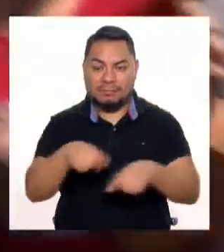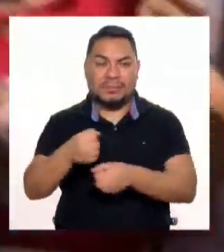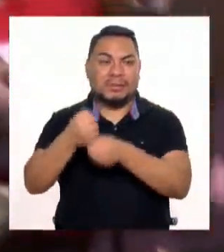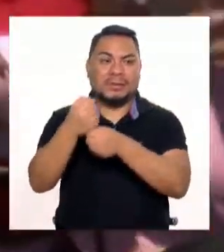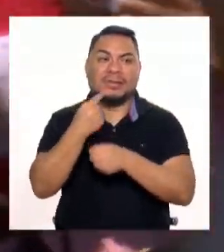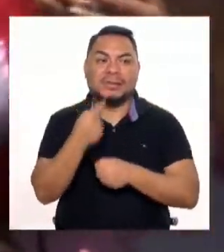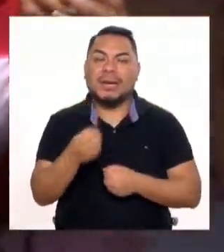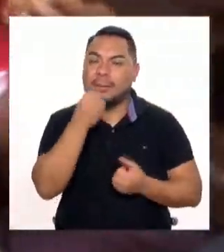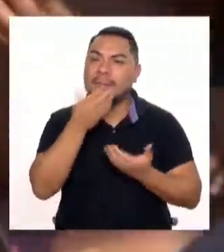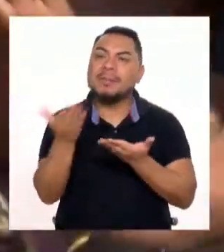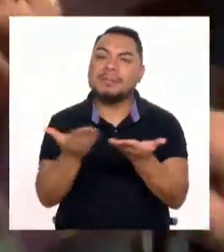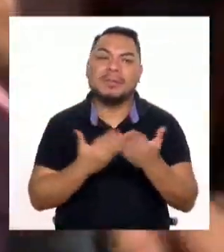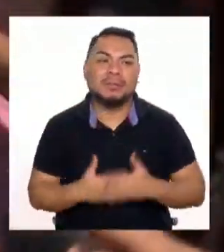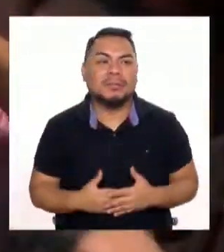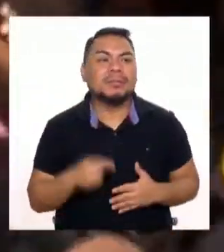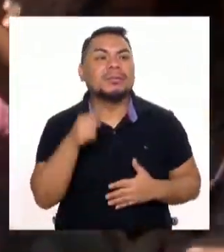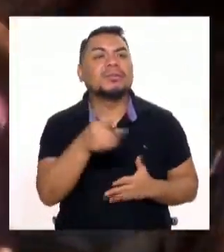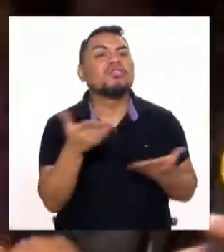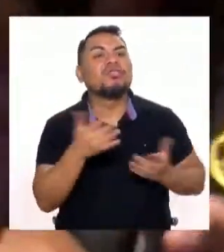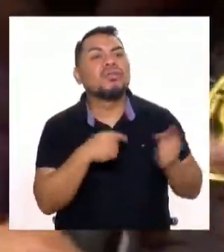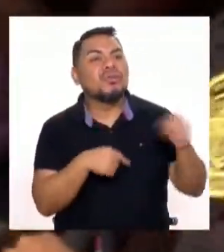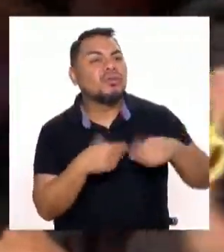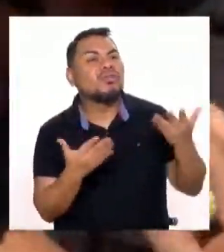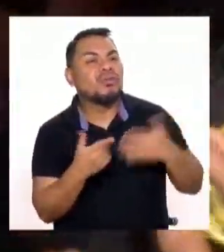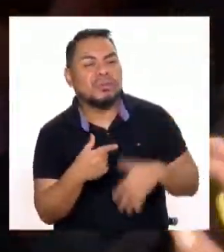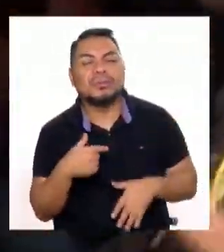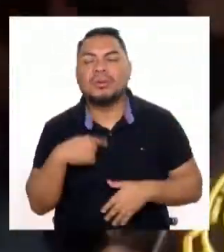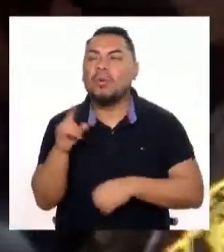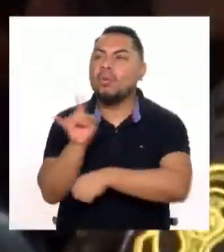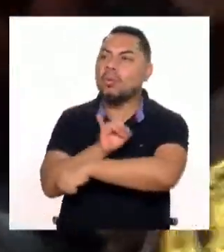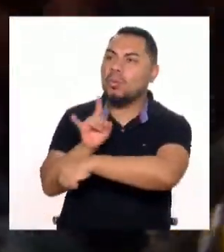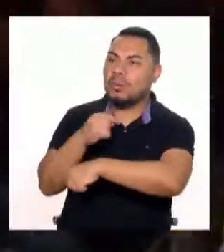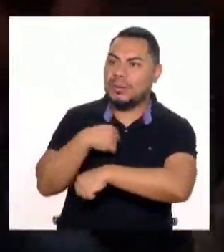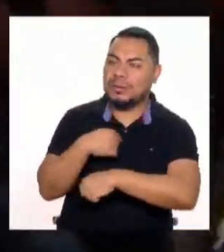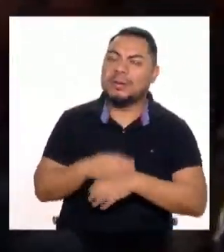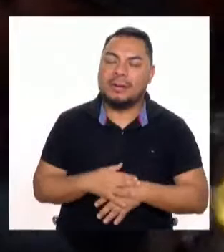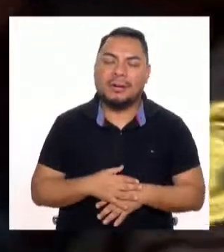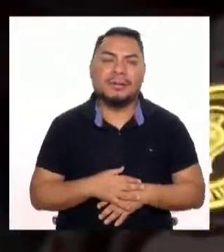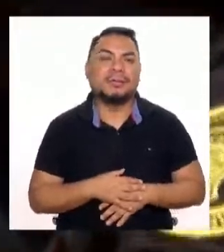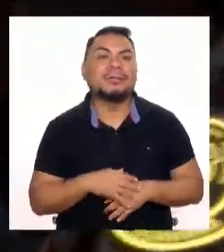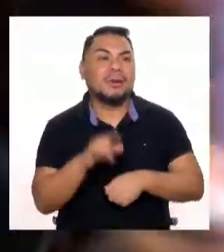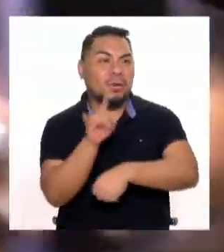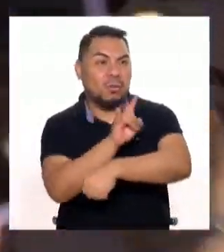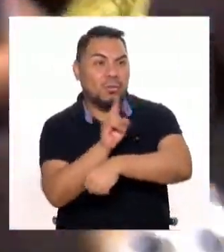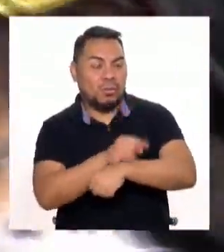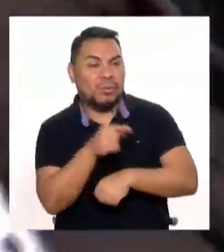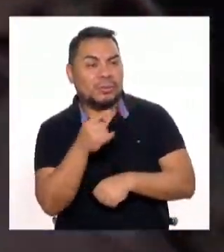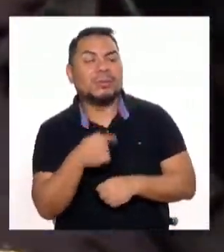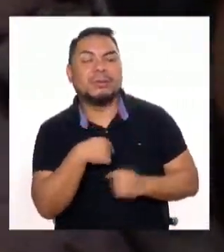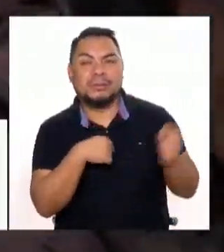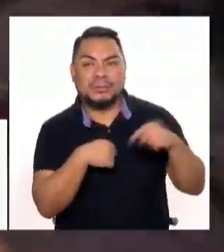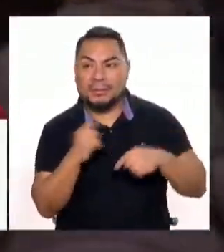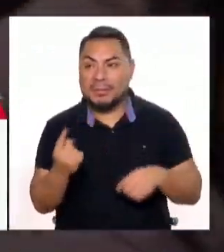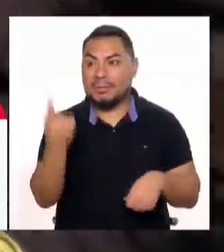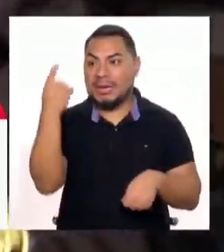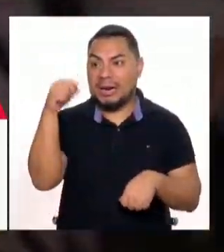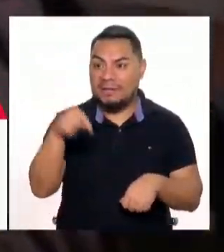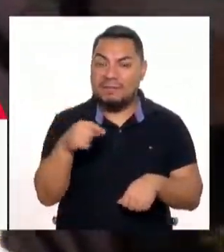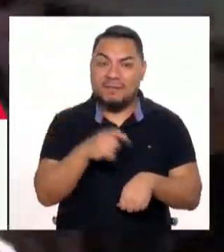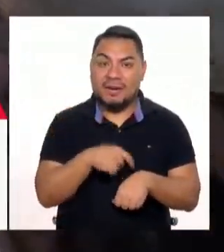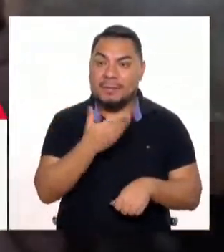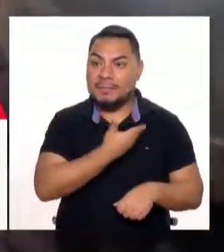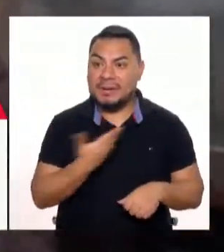presidenta desde qué parte está viniendo usted señorita de aucayaco mismo primera vez que llega un presidente hasta este lugar